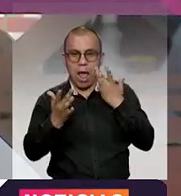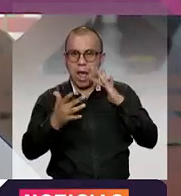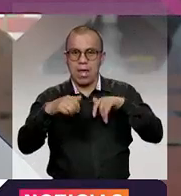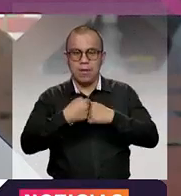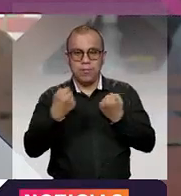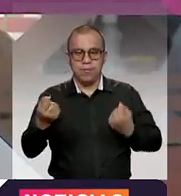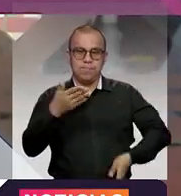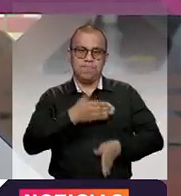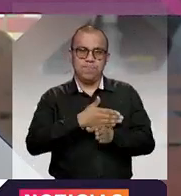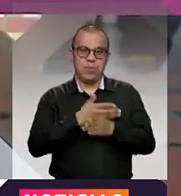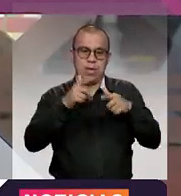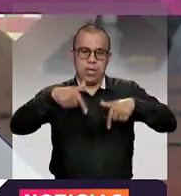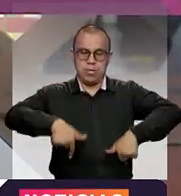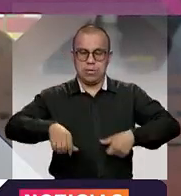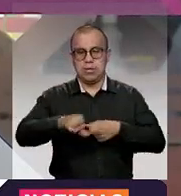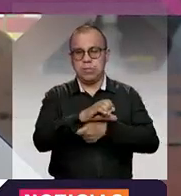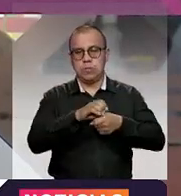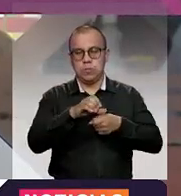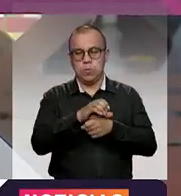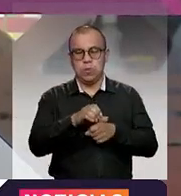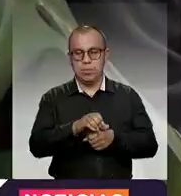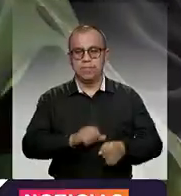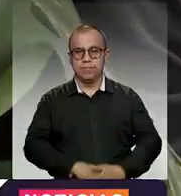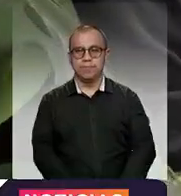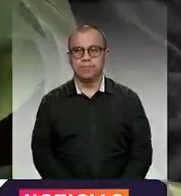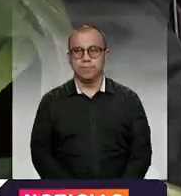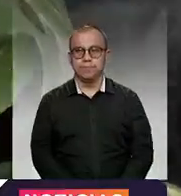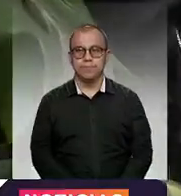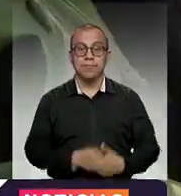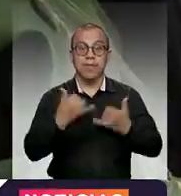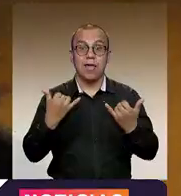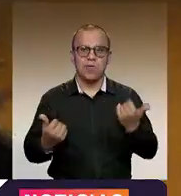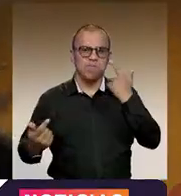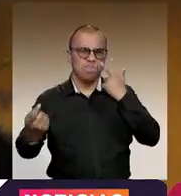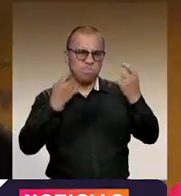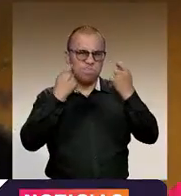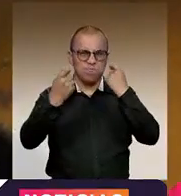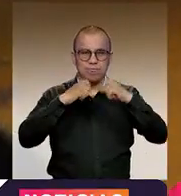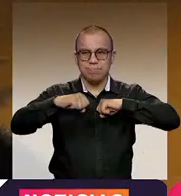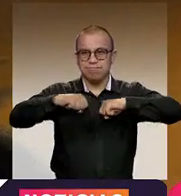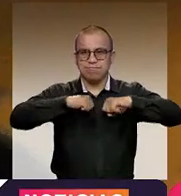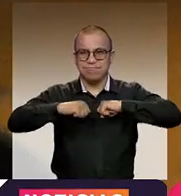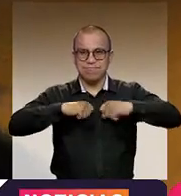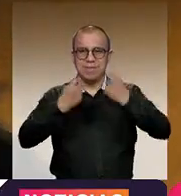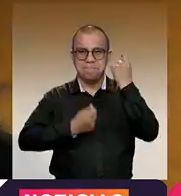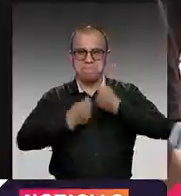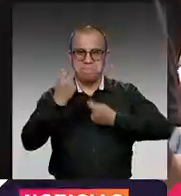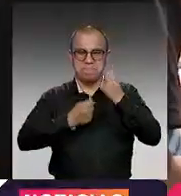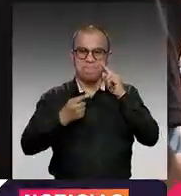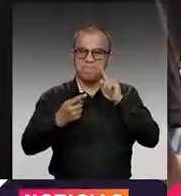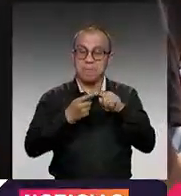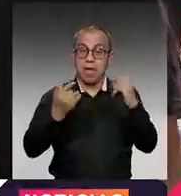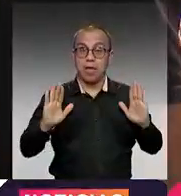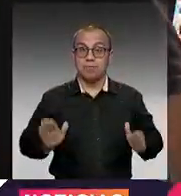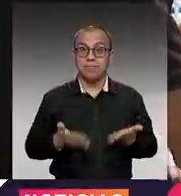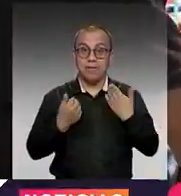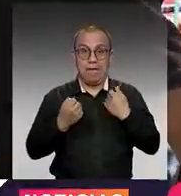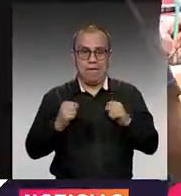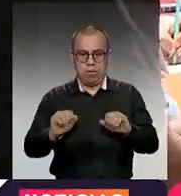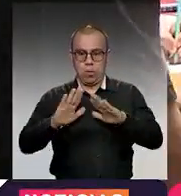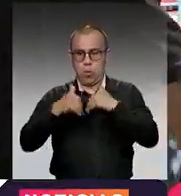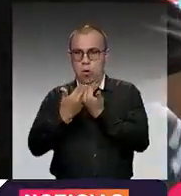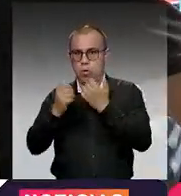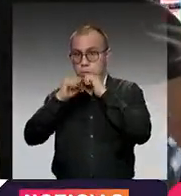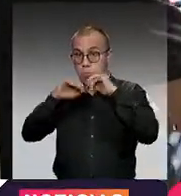continua en la capital del país la estrategia de reactivación económica va dirigida a egresados de colegios